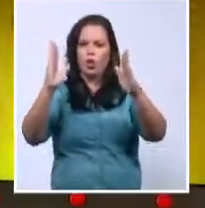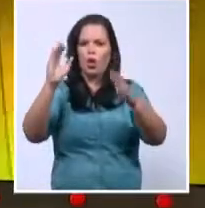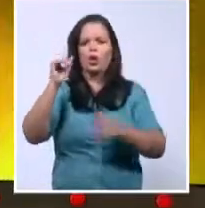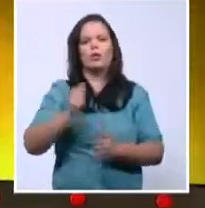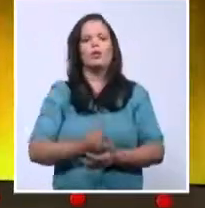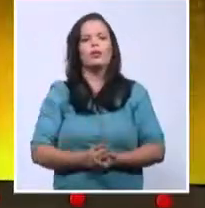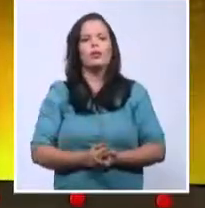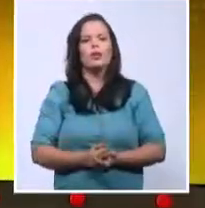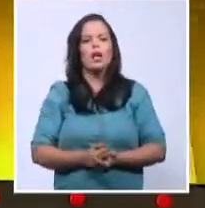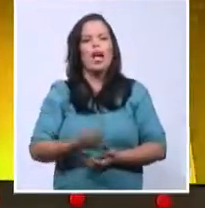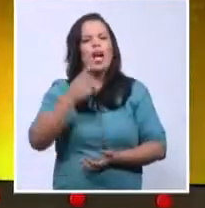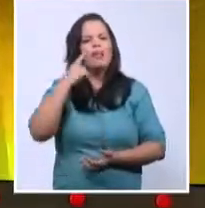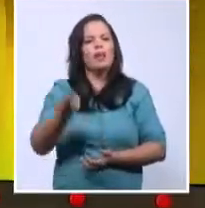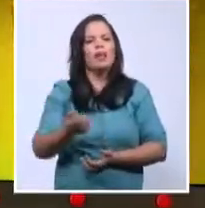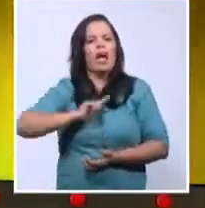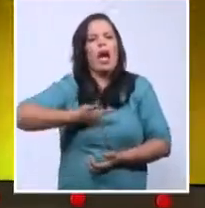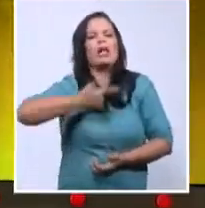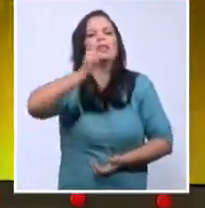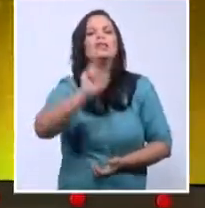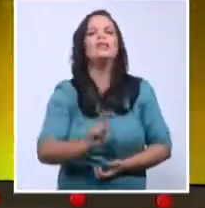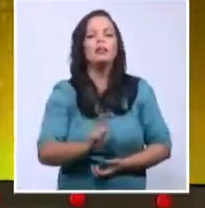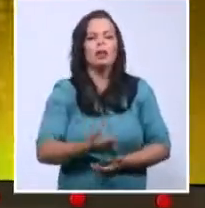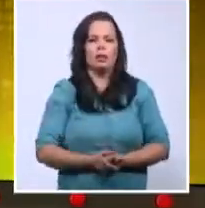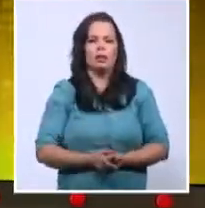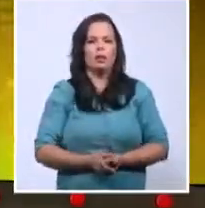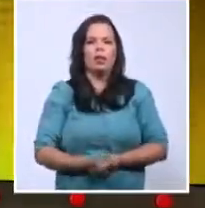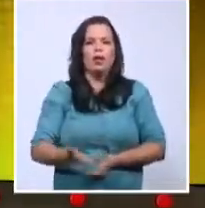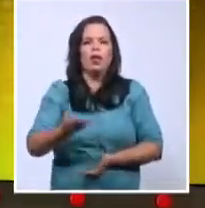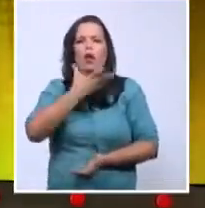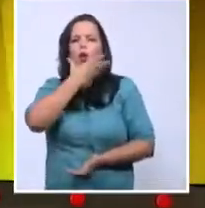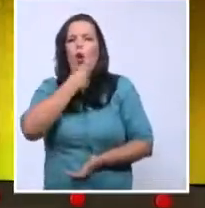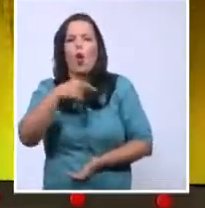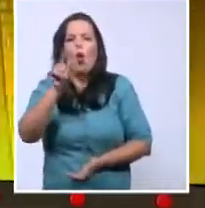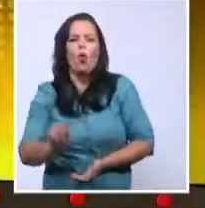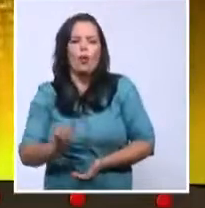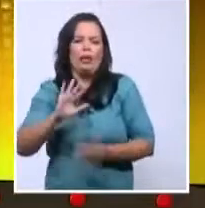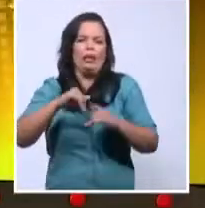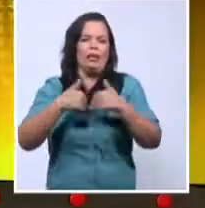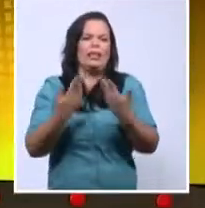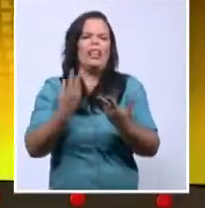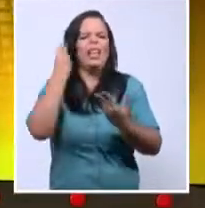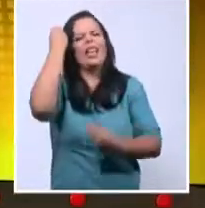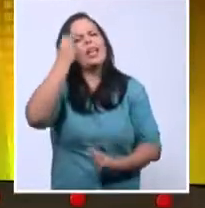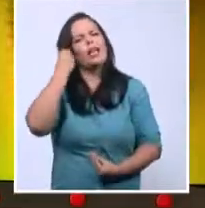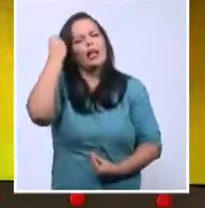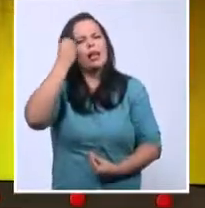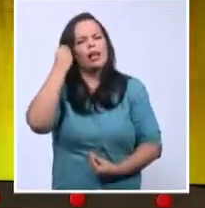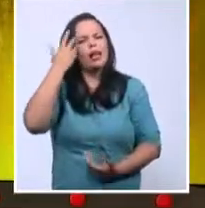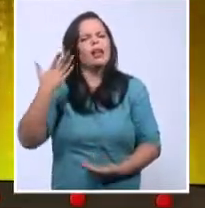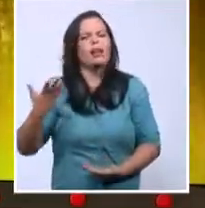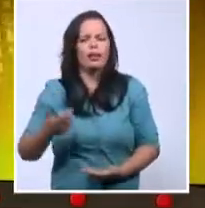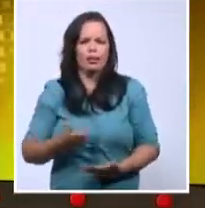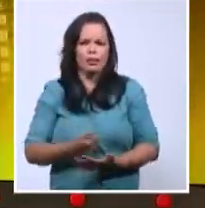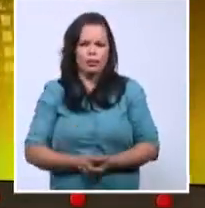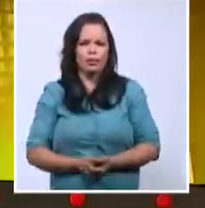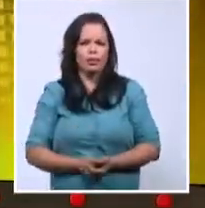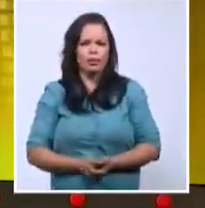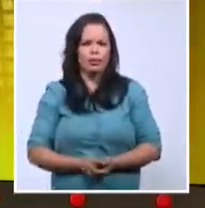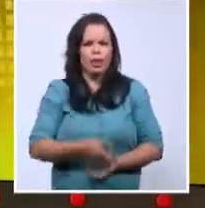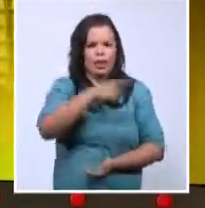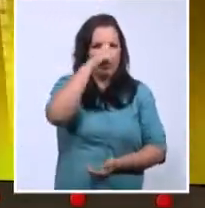también artistas, jóvenes, la población en Santa Clara, en la provincia de Villa Clara, de Santi Spíritus hasta Villa Clara. Reacciones